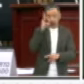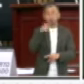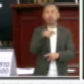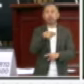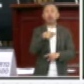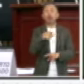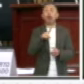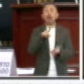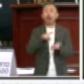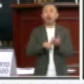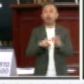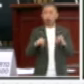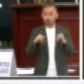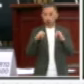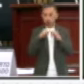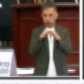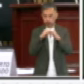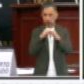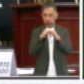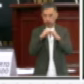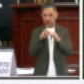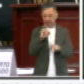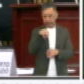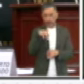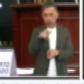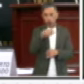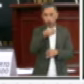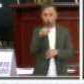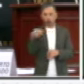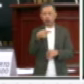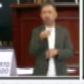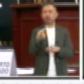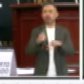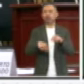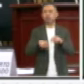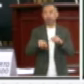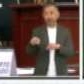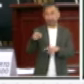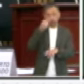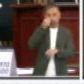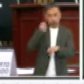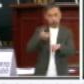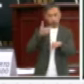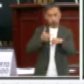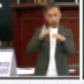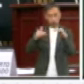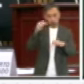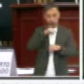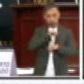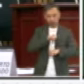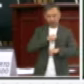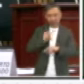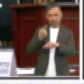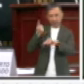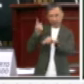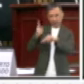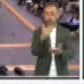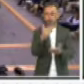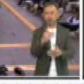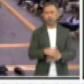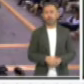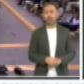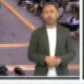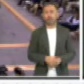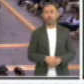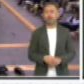las instrucciones que dice el consejo general a los directores para que de ahí bajen la información